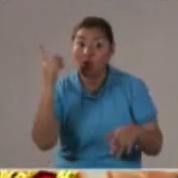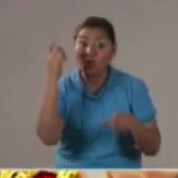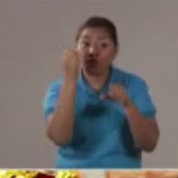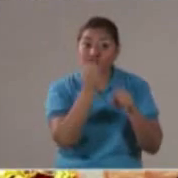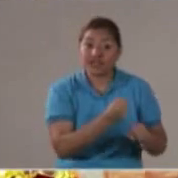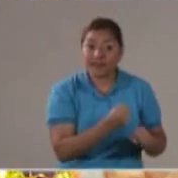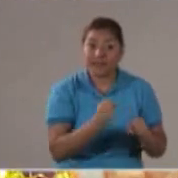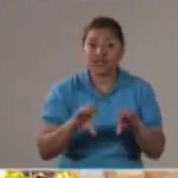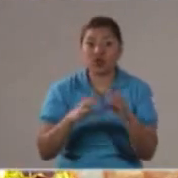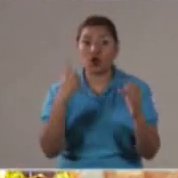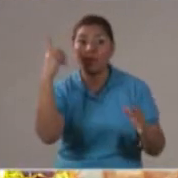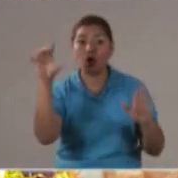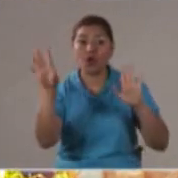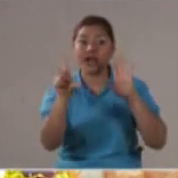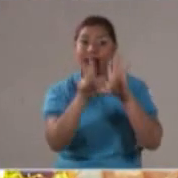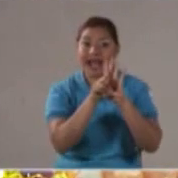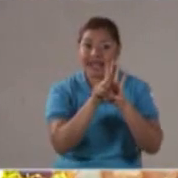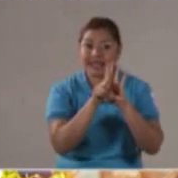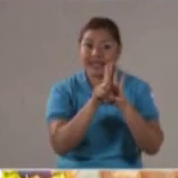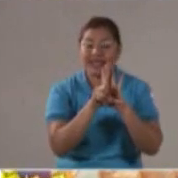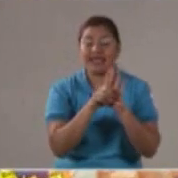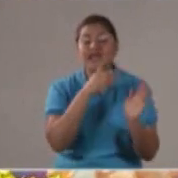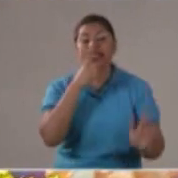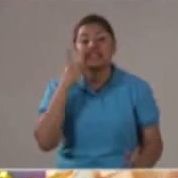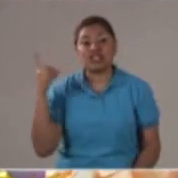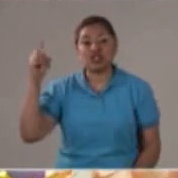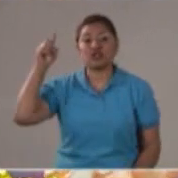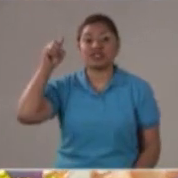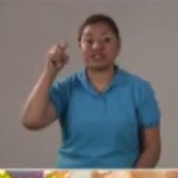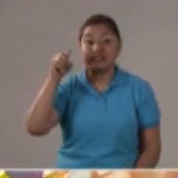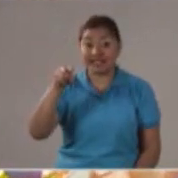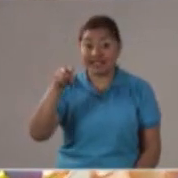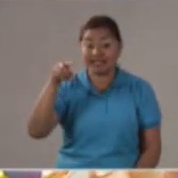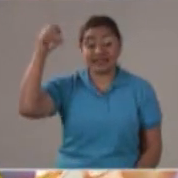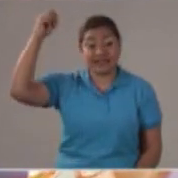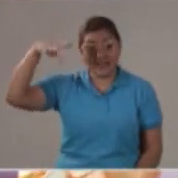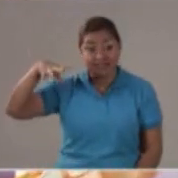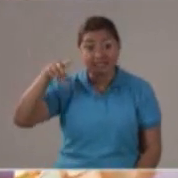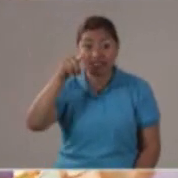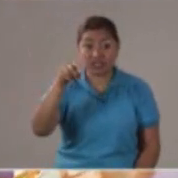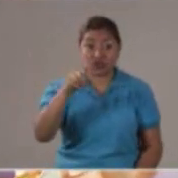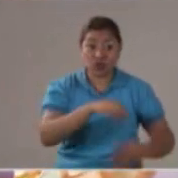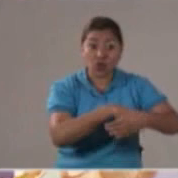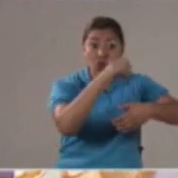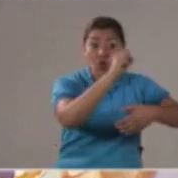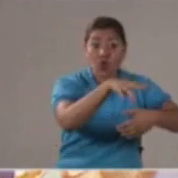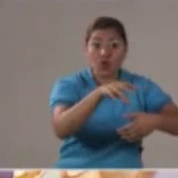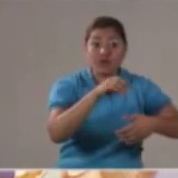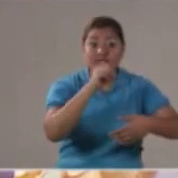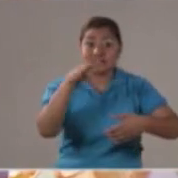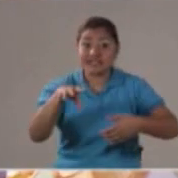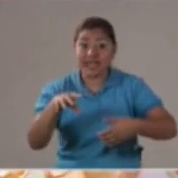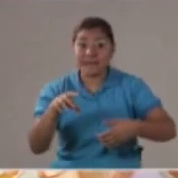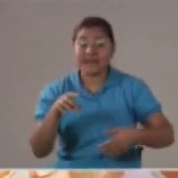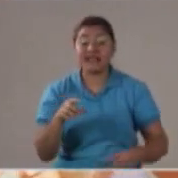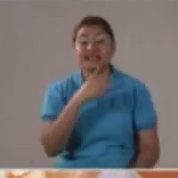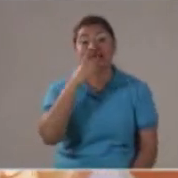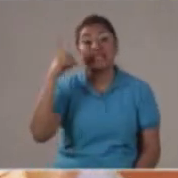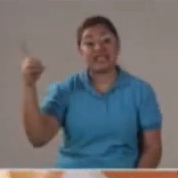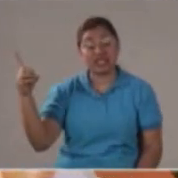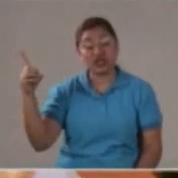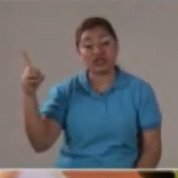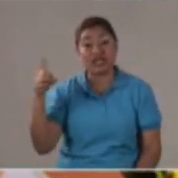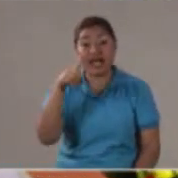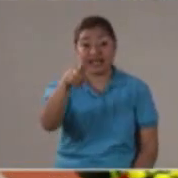ley. Tú bendices, Dios te bendice. Tú siembras, Dios te da una cosecha. Entonces, todo lo que el